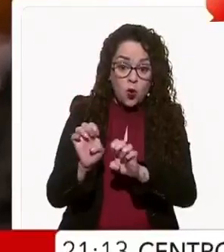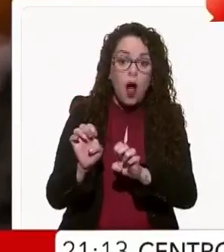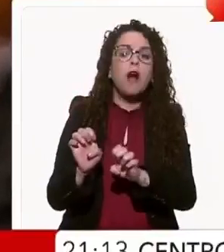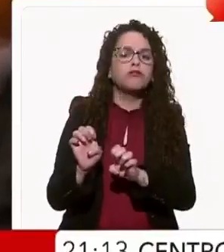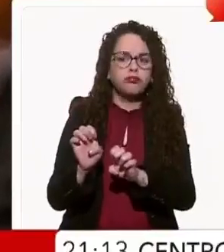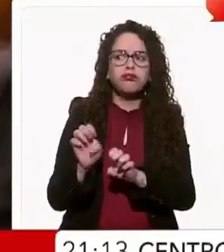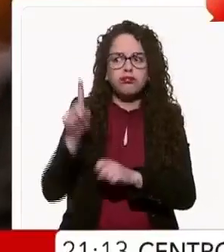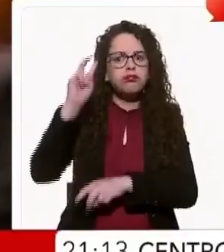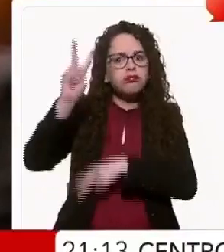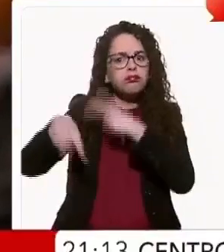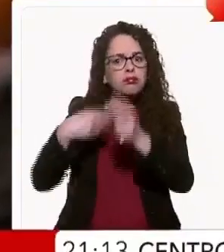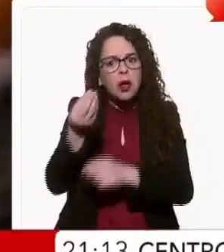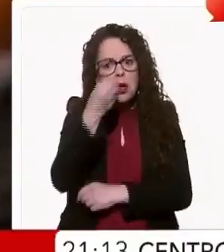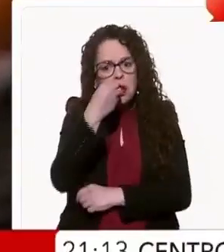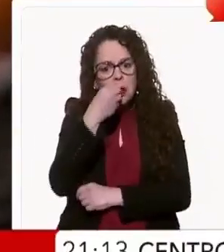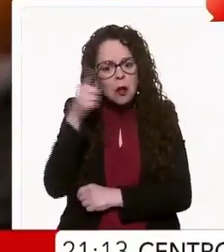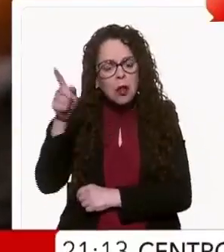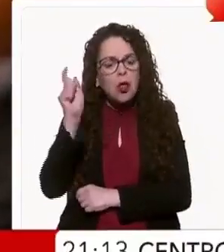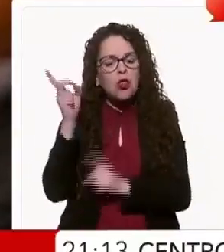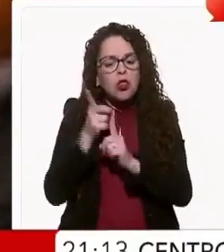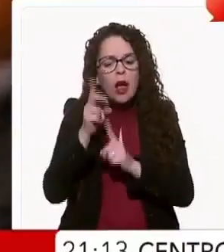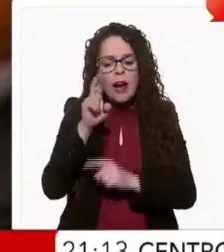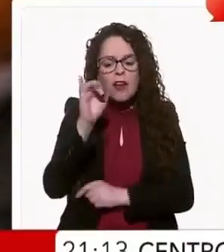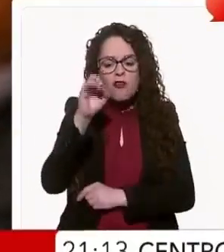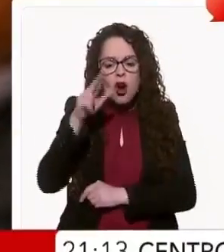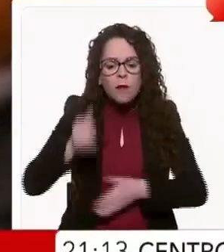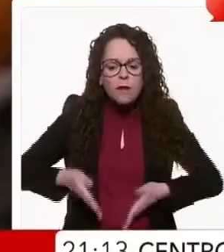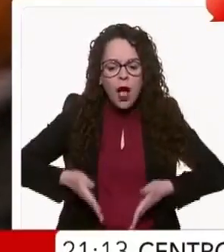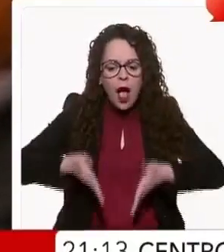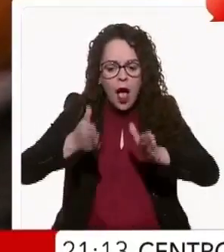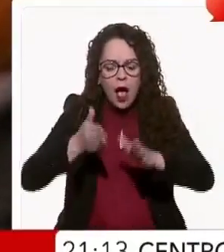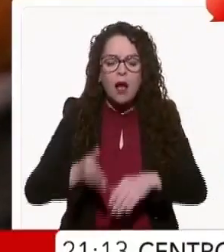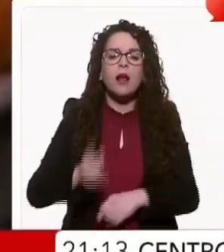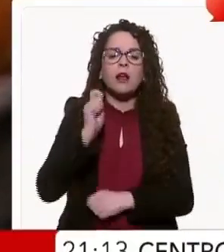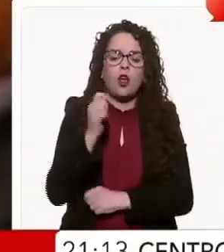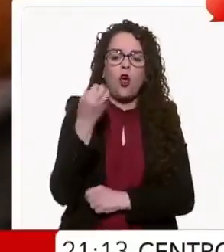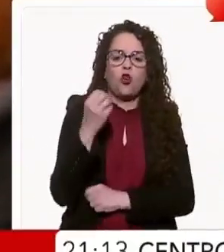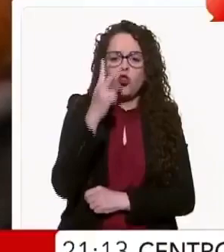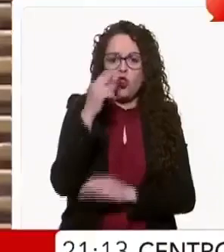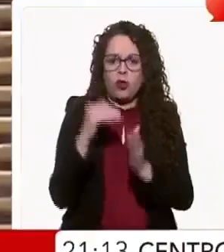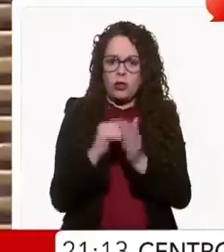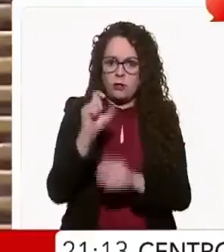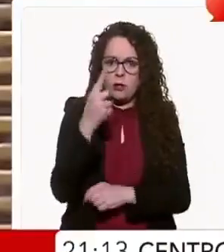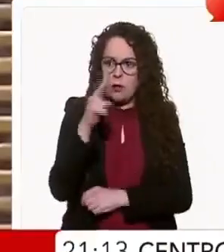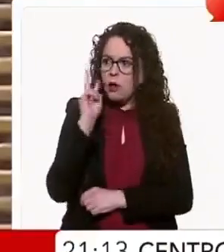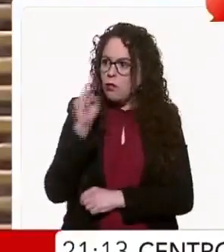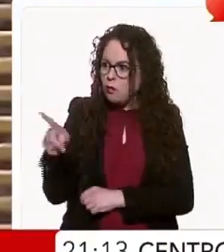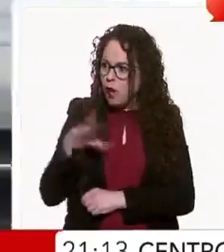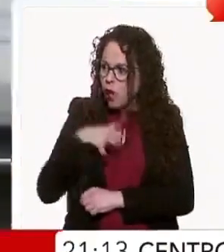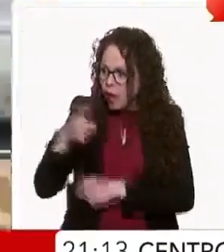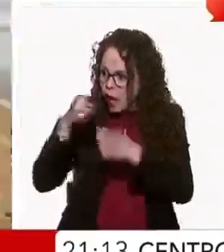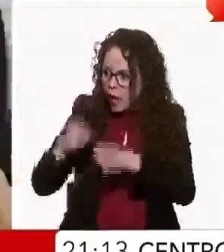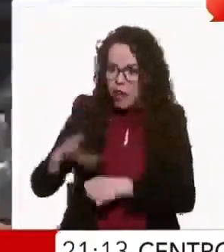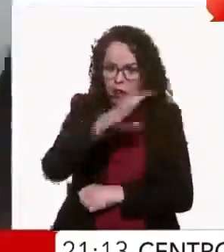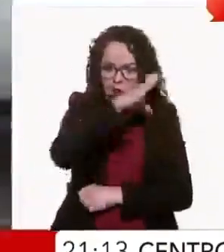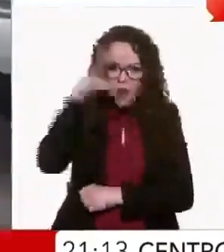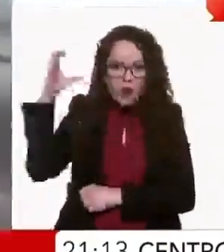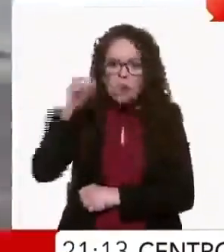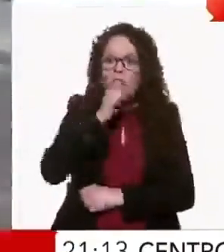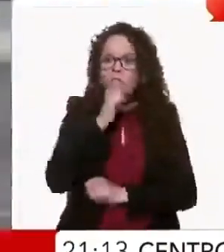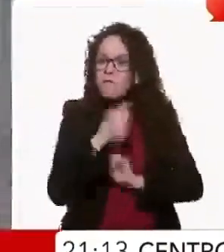Paseo de la Reforma, donde fue fotografiado en octubre de 2021. El 3 de noviembre de